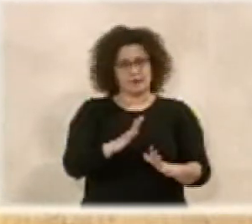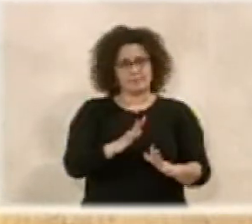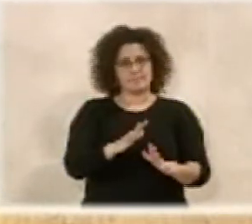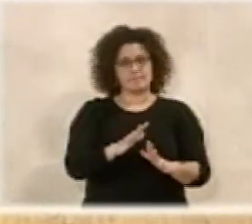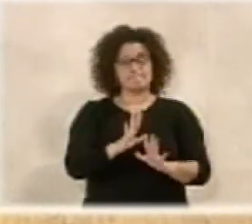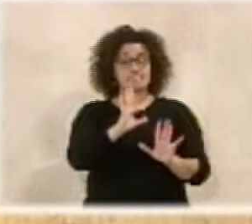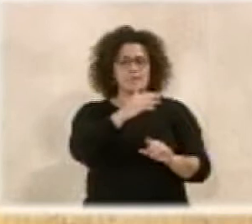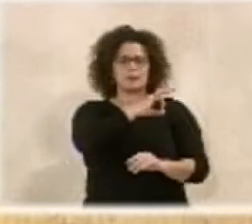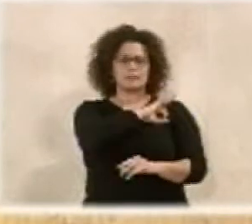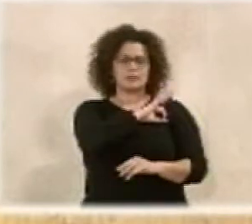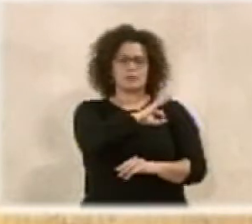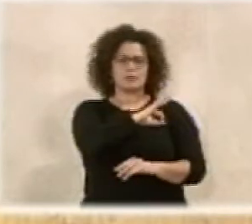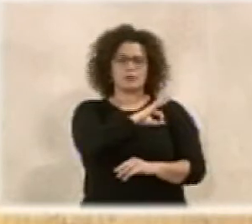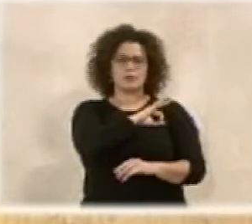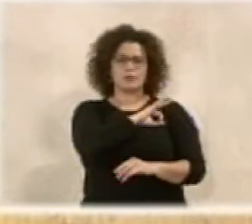Pero, señor,